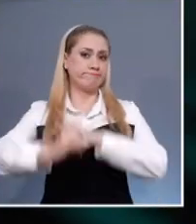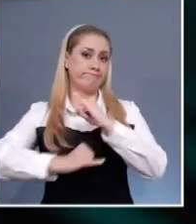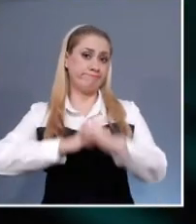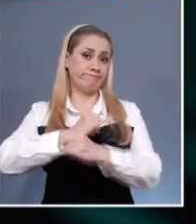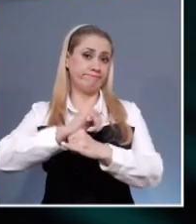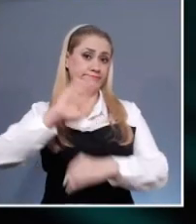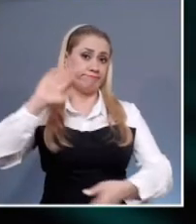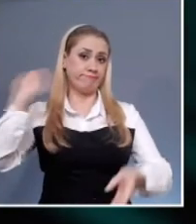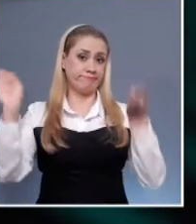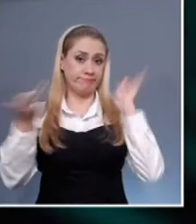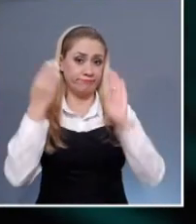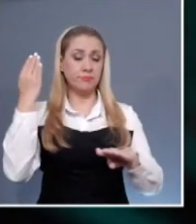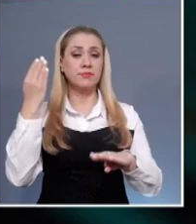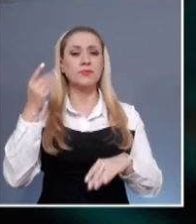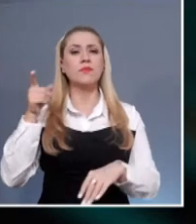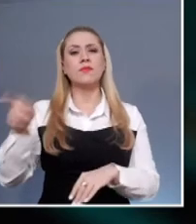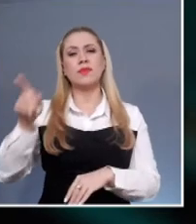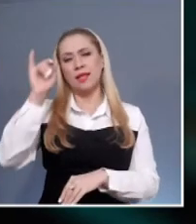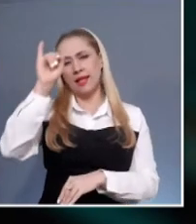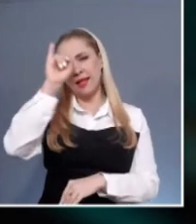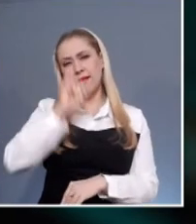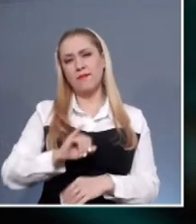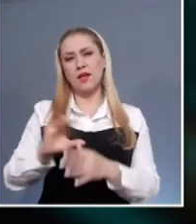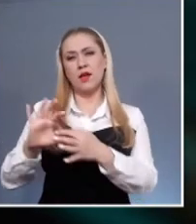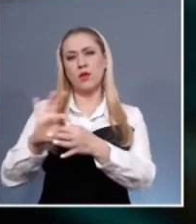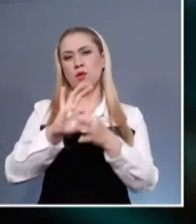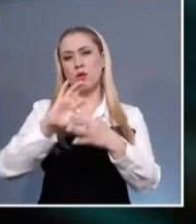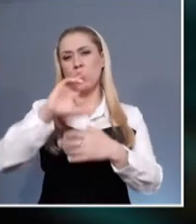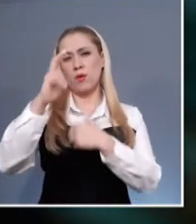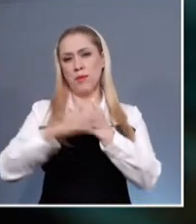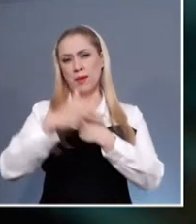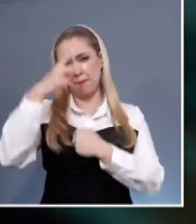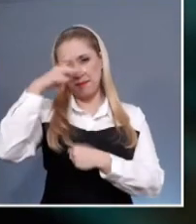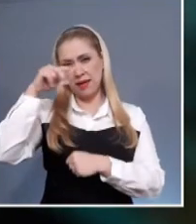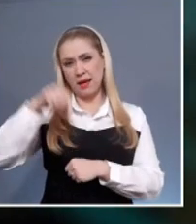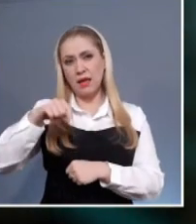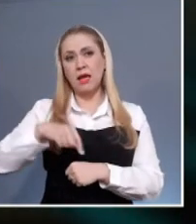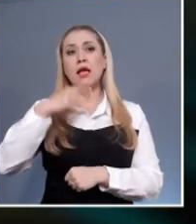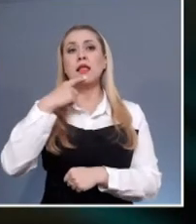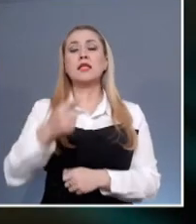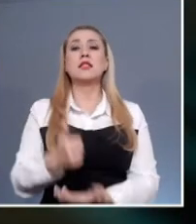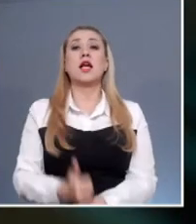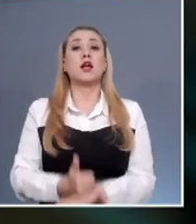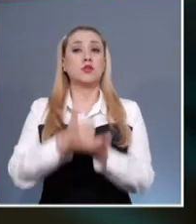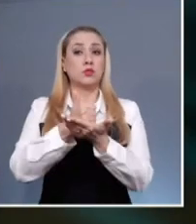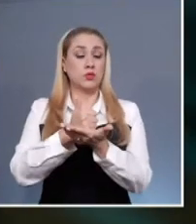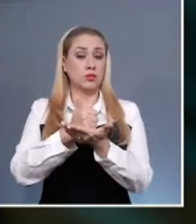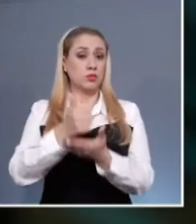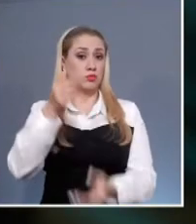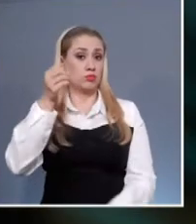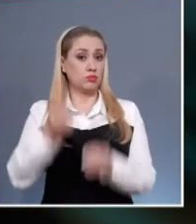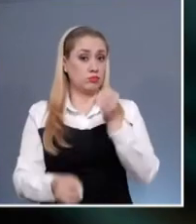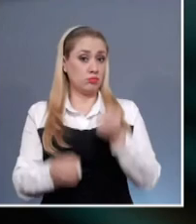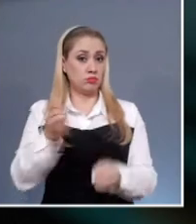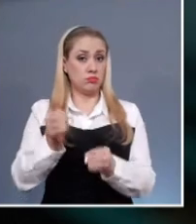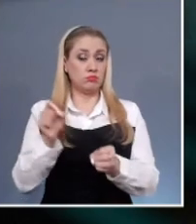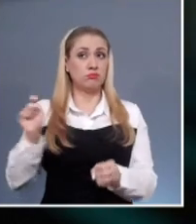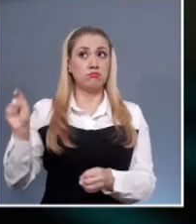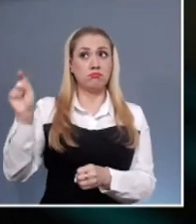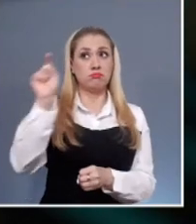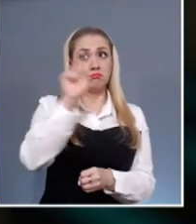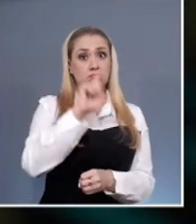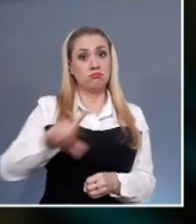de la Delegación de la Unión Europea en México, subrayó que la cooperación judicial entre los estados es indispensable